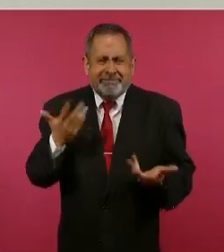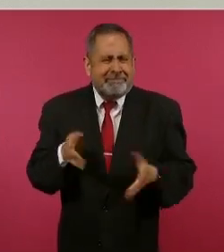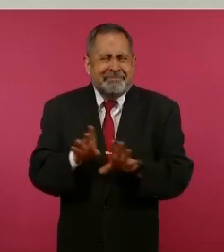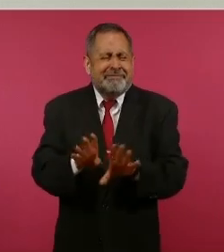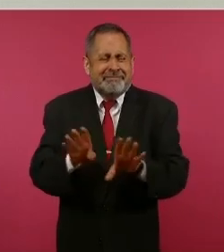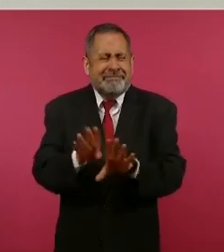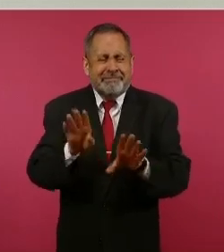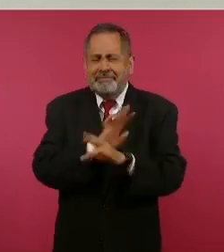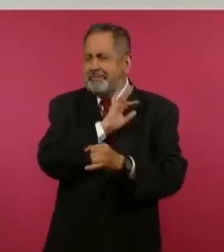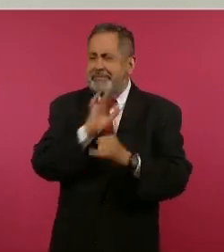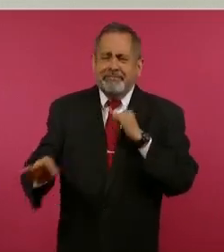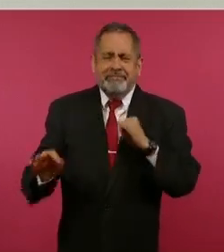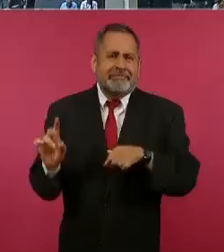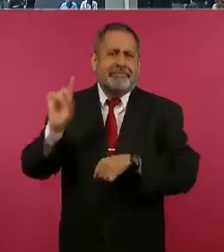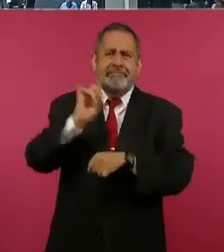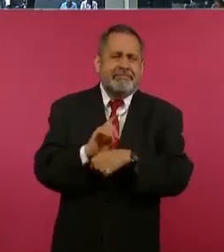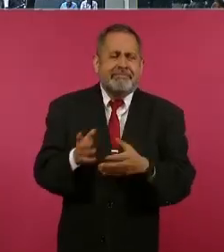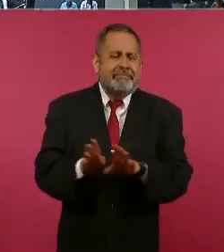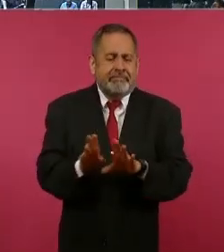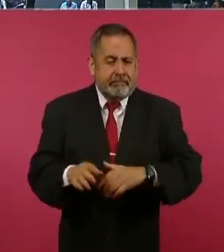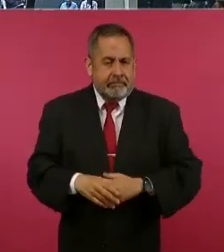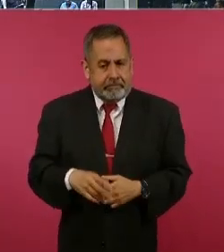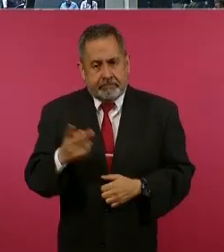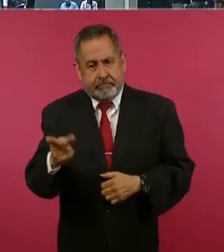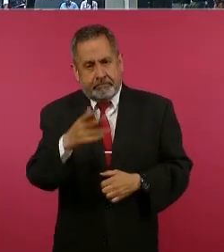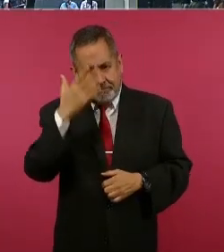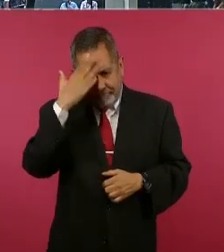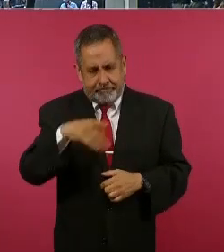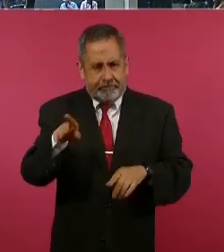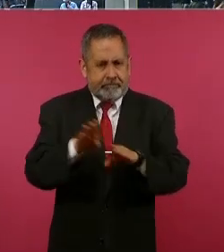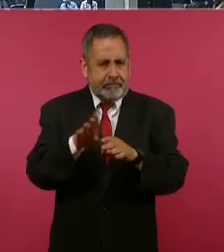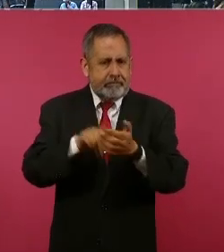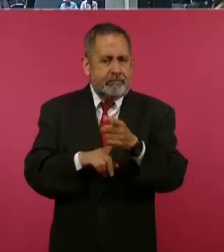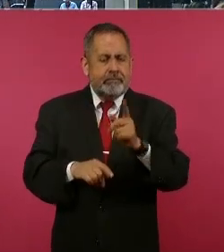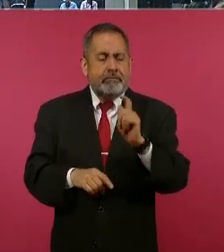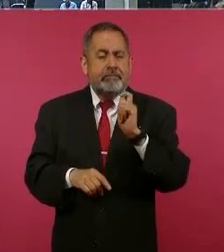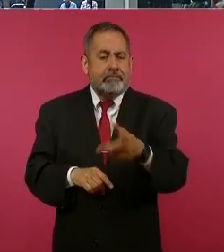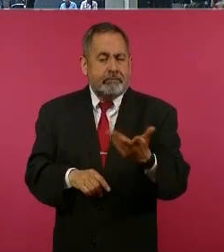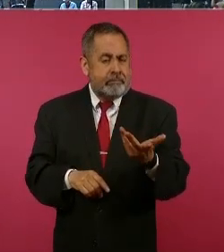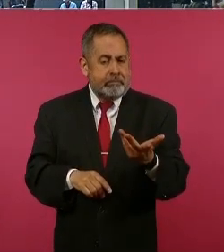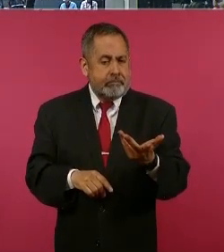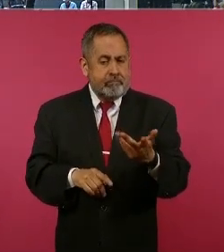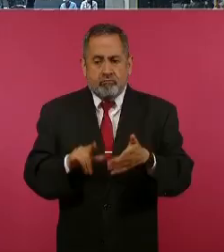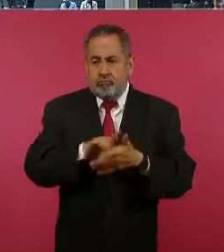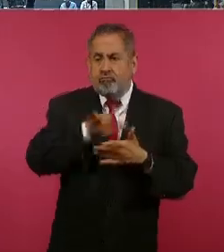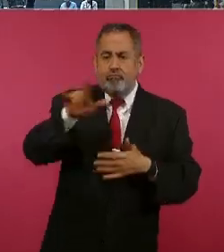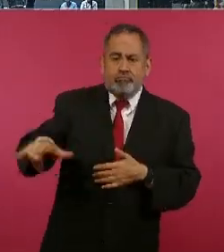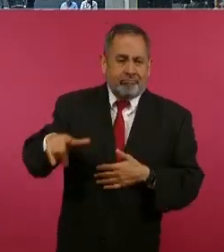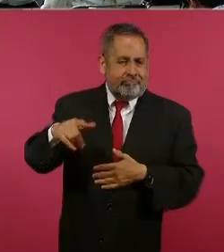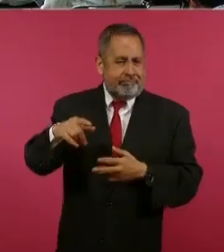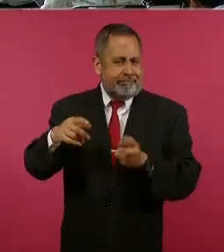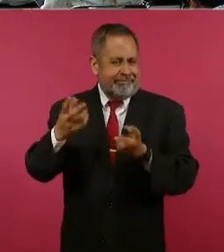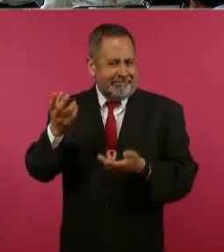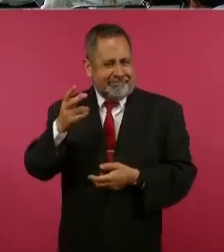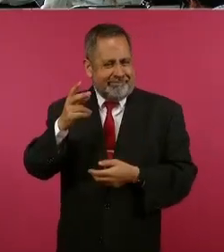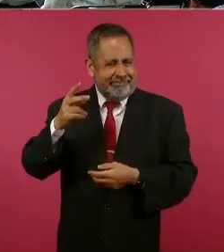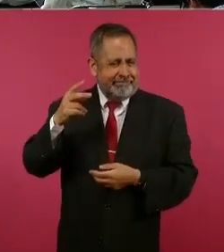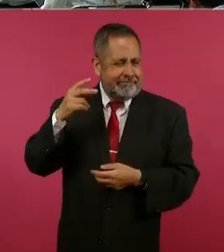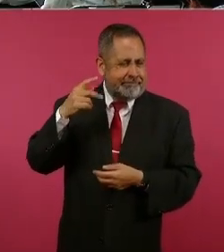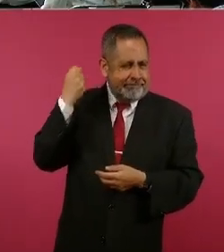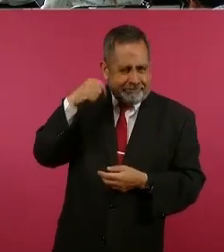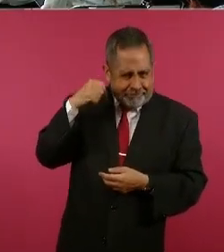presidente. Preguntarle también si ya tiene determinado, si va a volar a Villahermosa, va a volar a